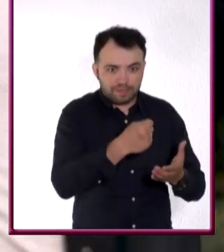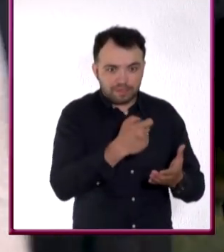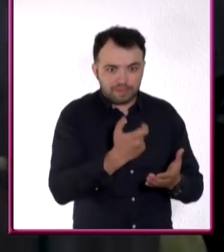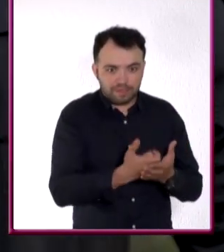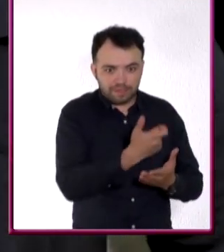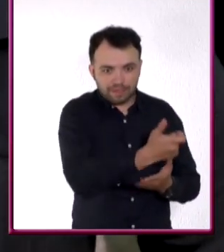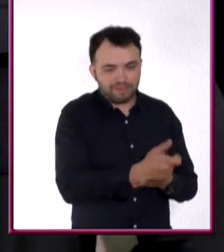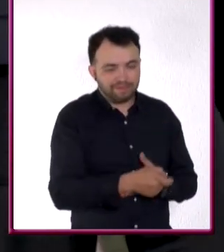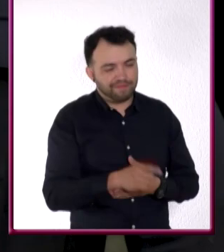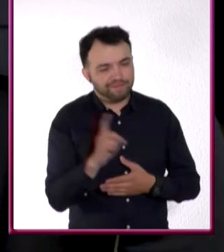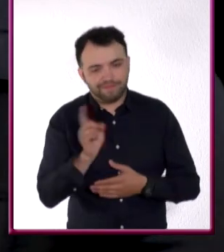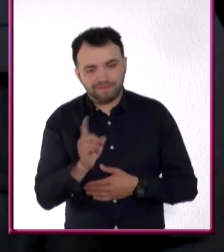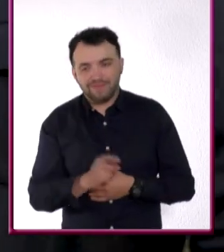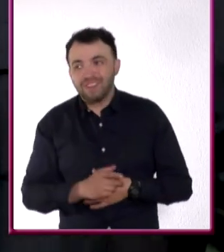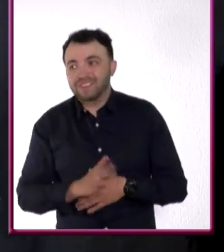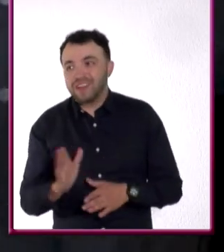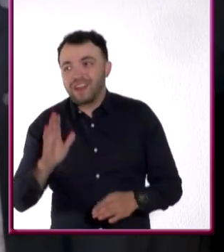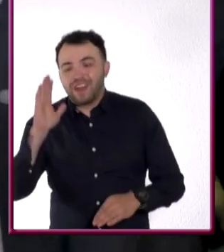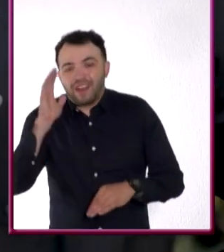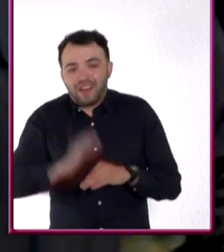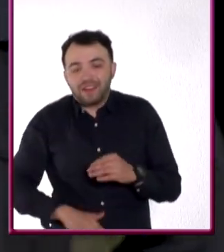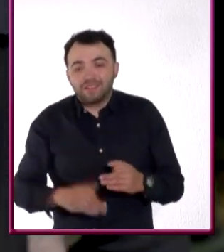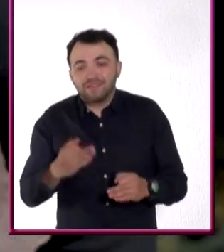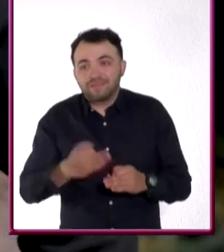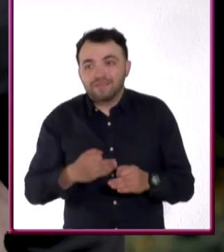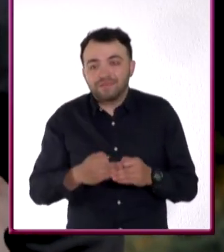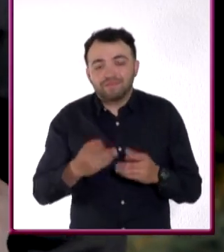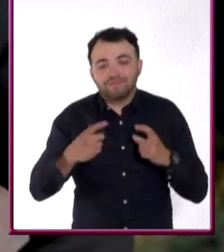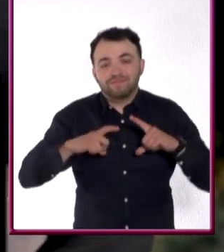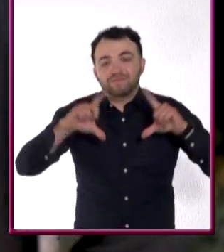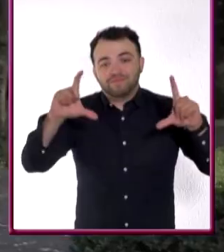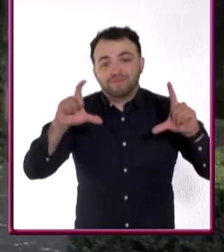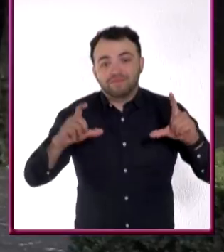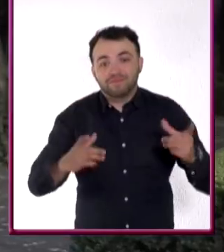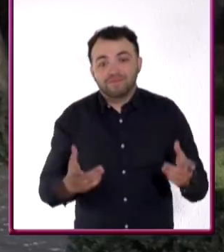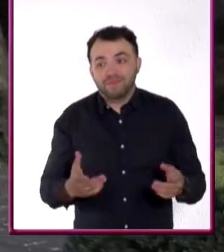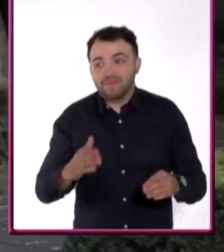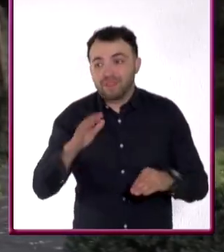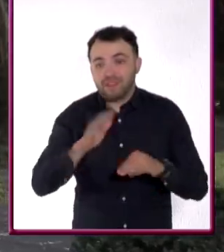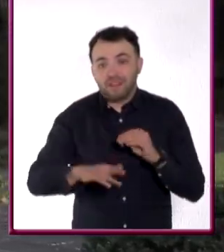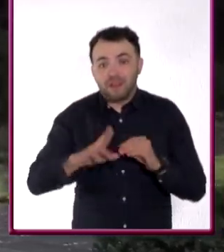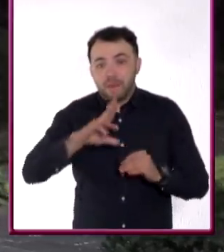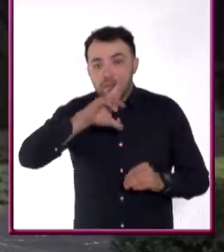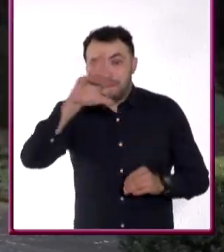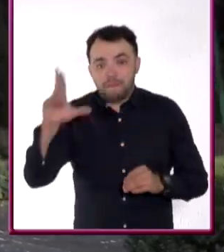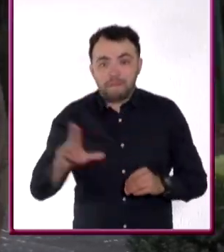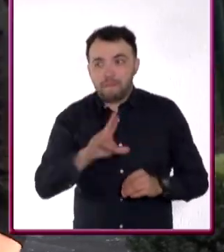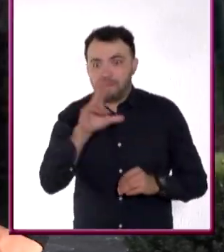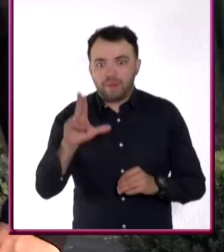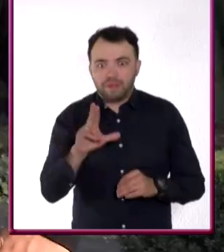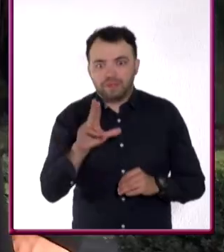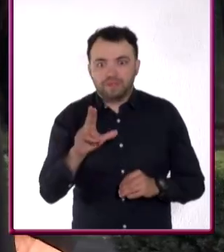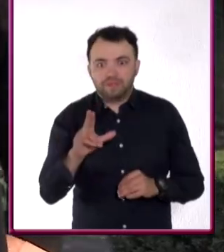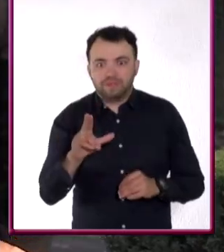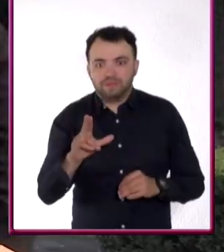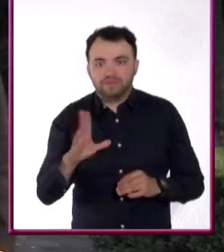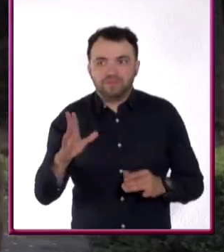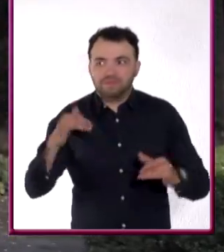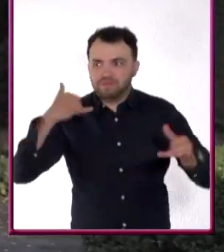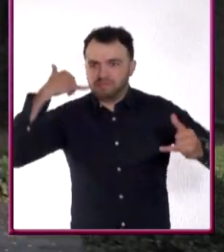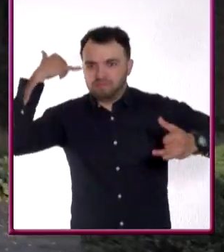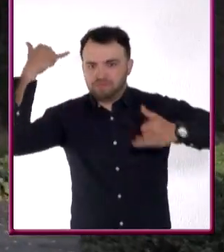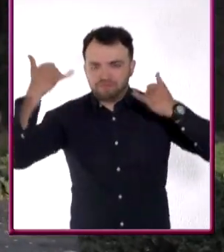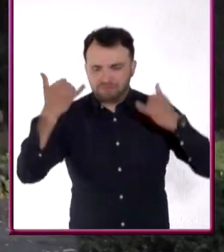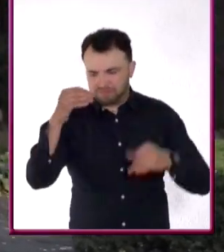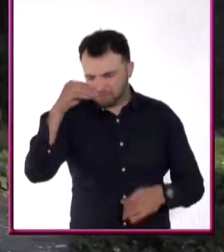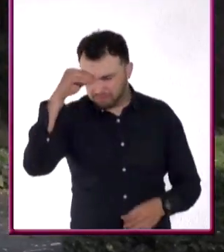bolsa? No, mi chavo. Se acabó el programa de Jóvenes en TV. Se acaba este martes de reflexión y construcción de conocimiento. Uy, pues